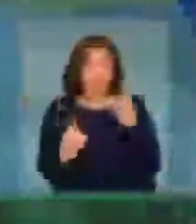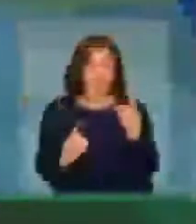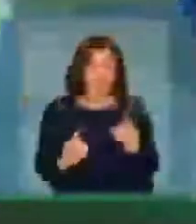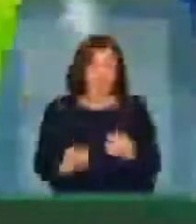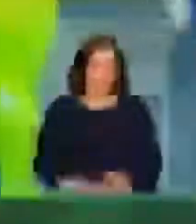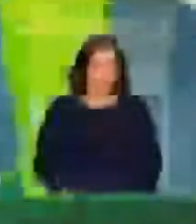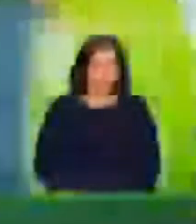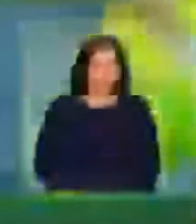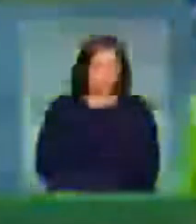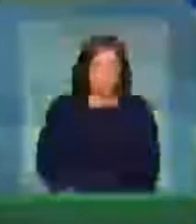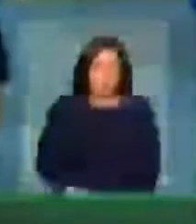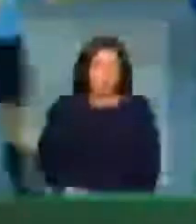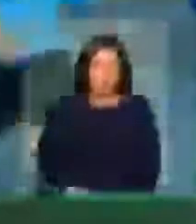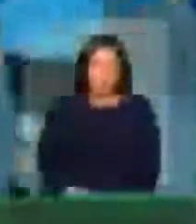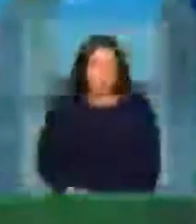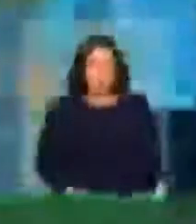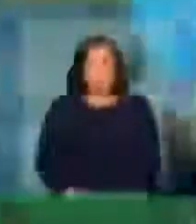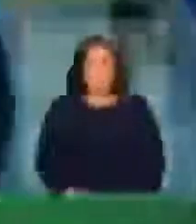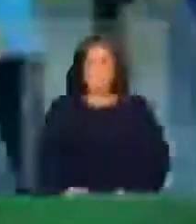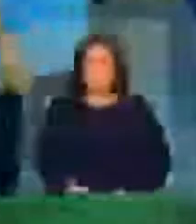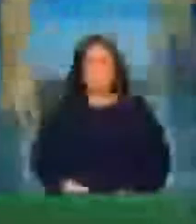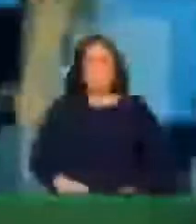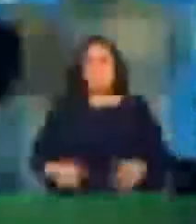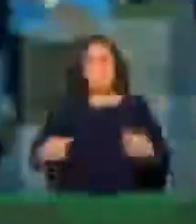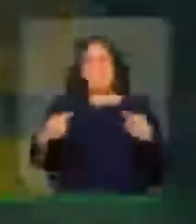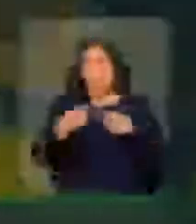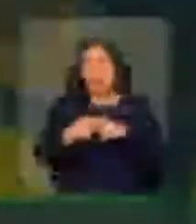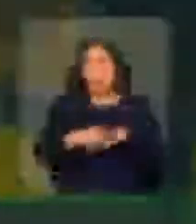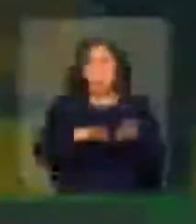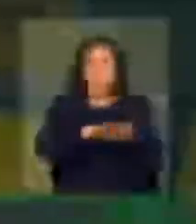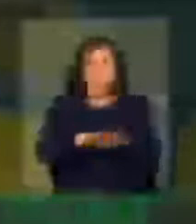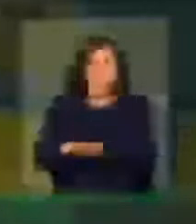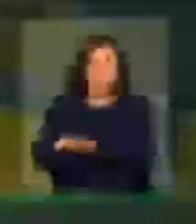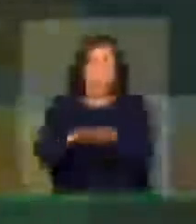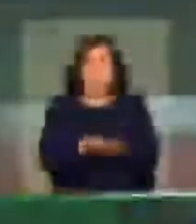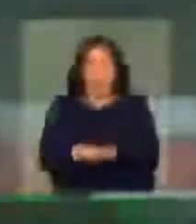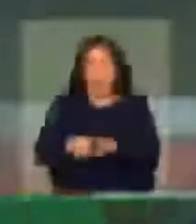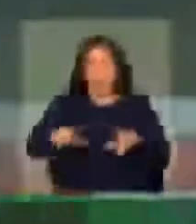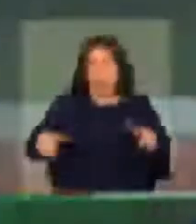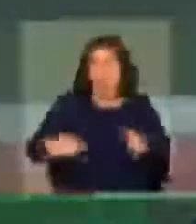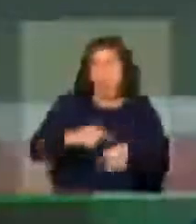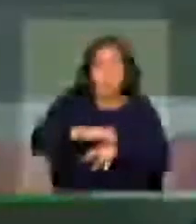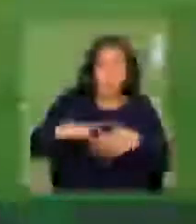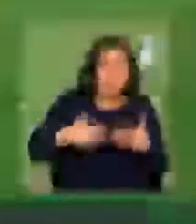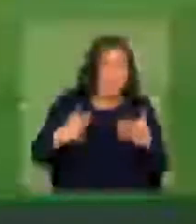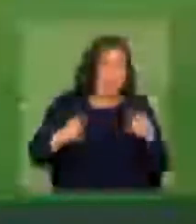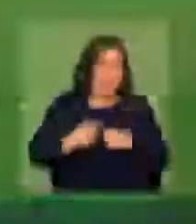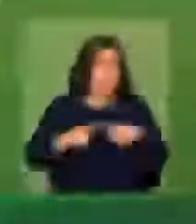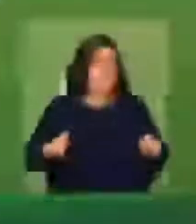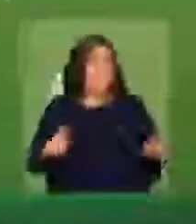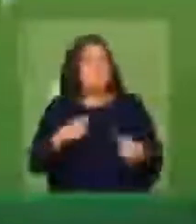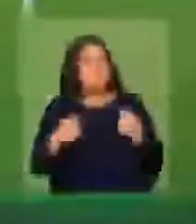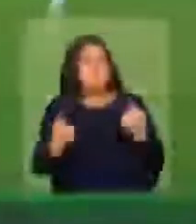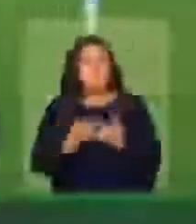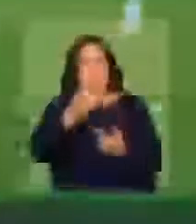Creo que fue un partido parejo, sin muchas situaciones. Nosotros estuvimos mejor en el primer tiempo en ese sentido.